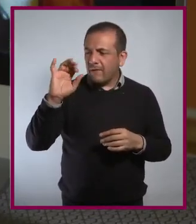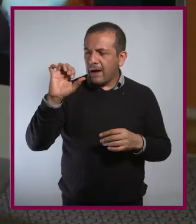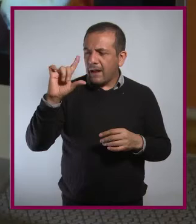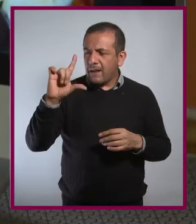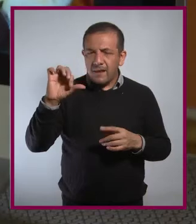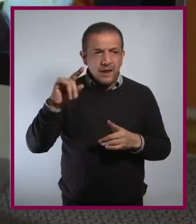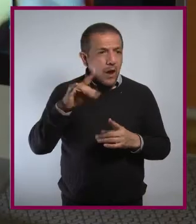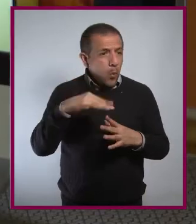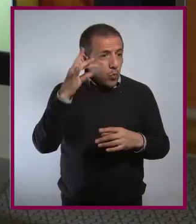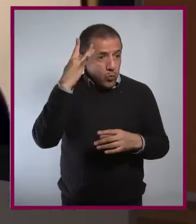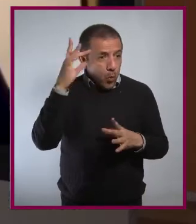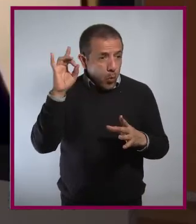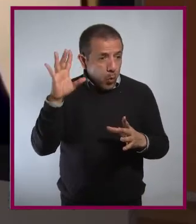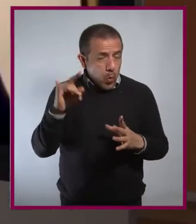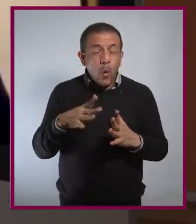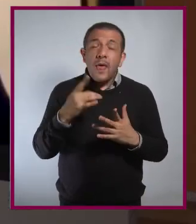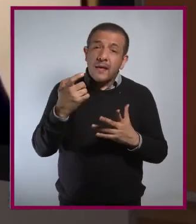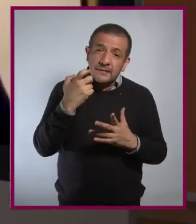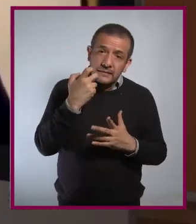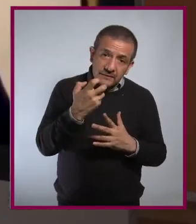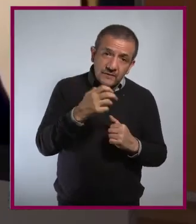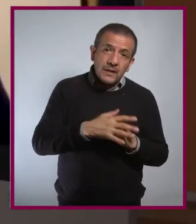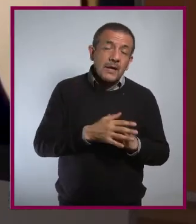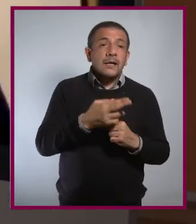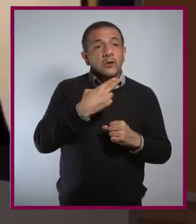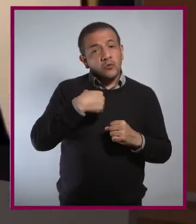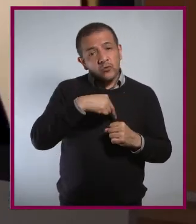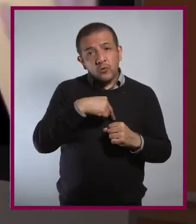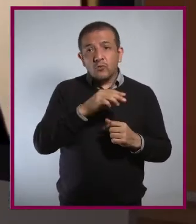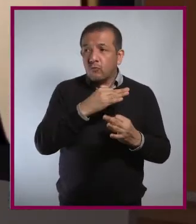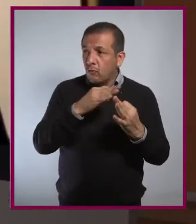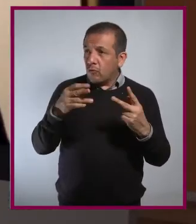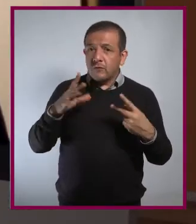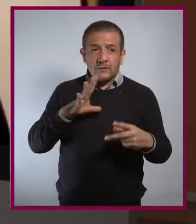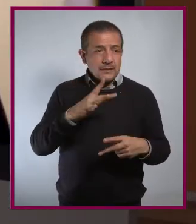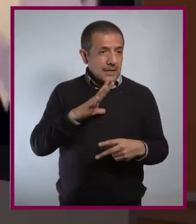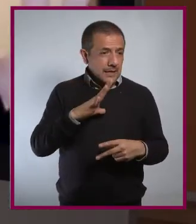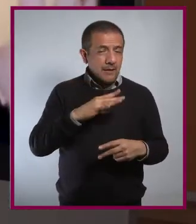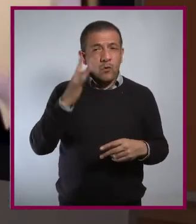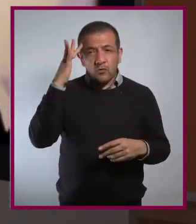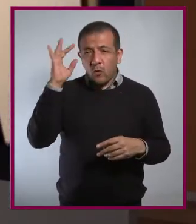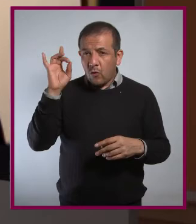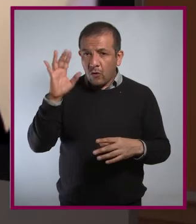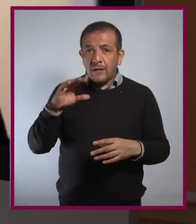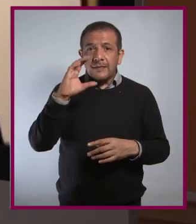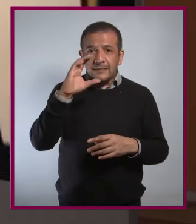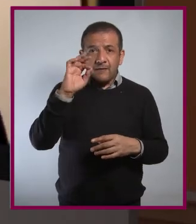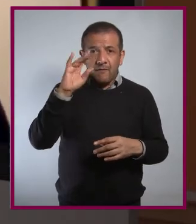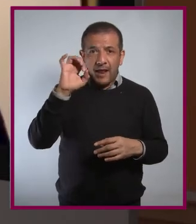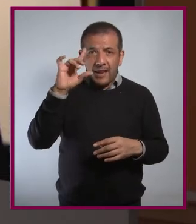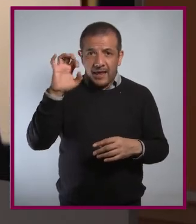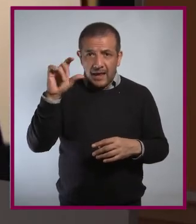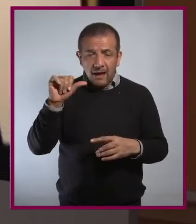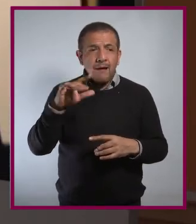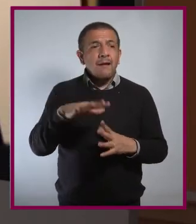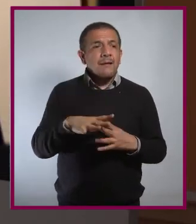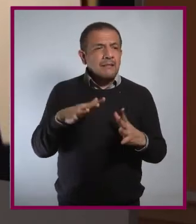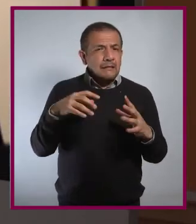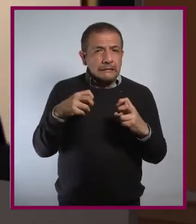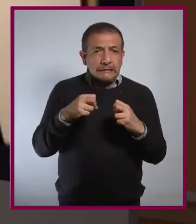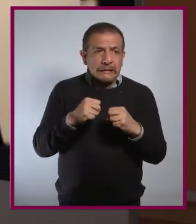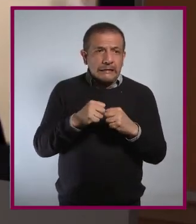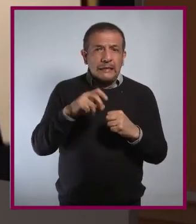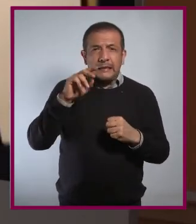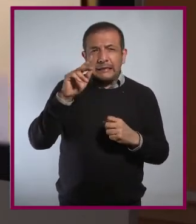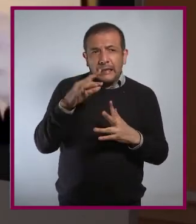habitual, pudiéramos llamarle a este tipo de dolor que seguramente hemos tenido todos, en general se refiere a cefalea tensional. Y